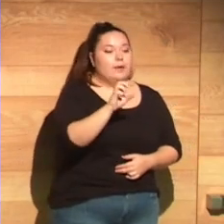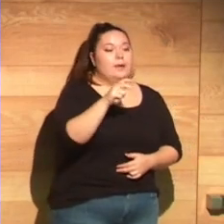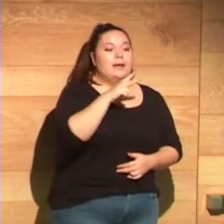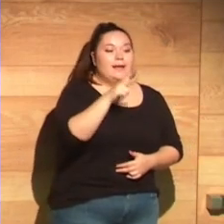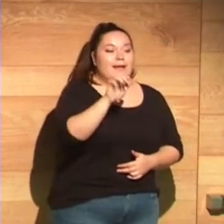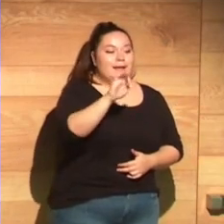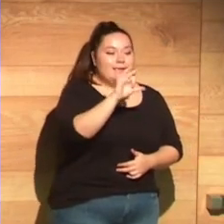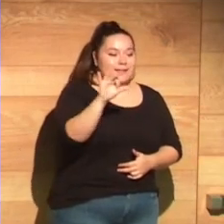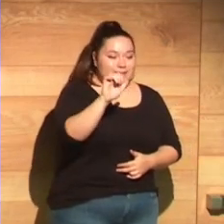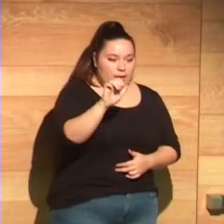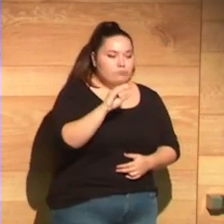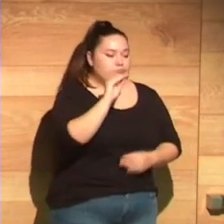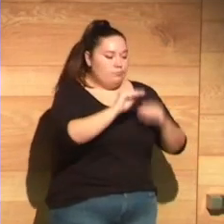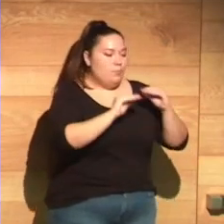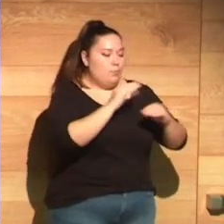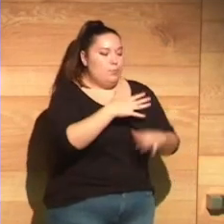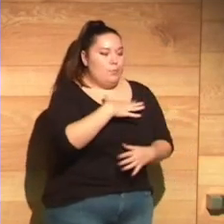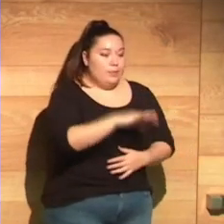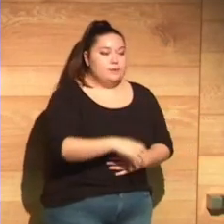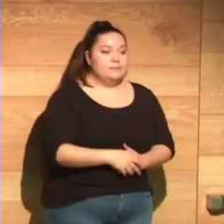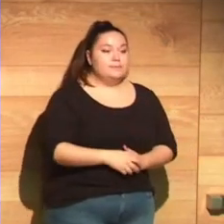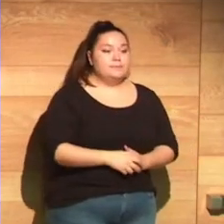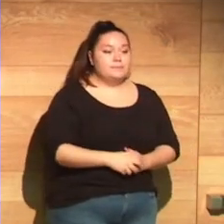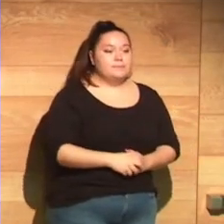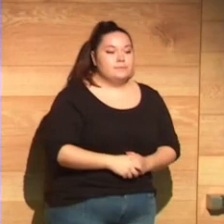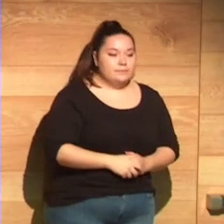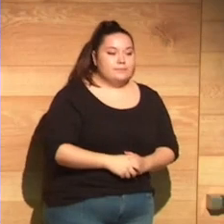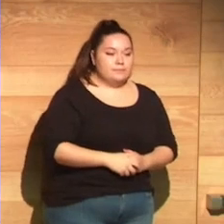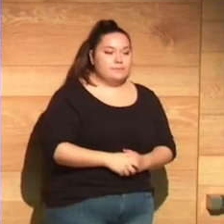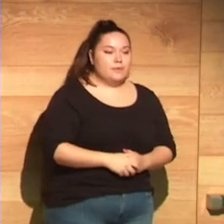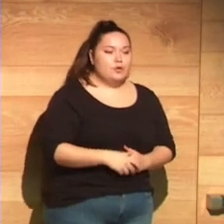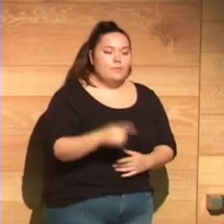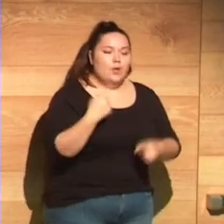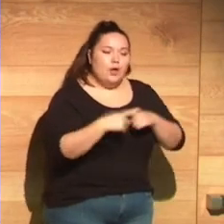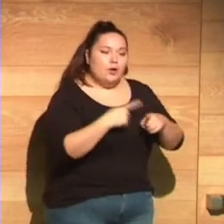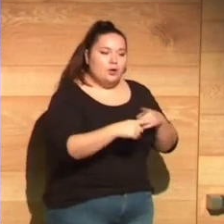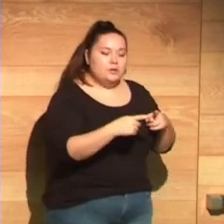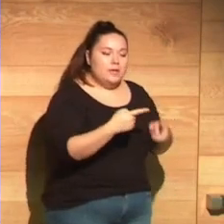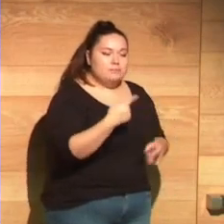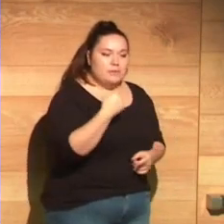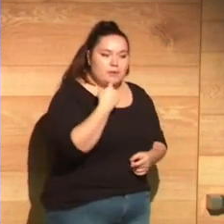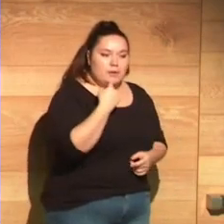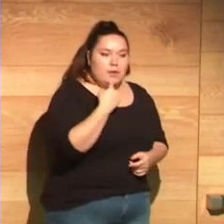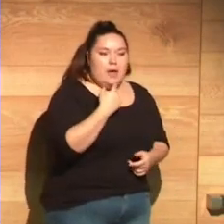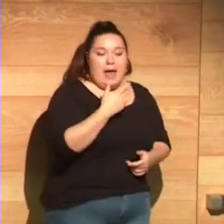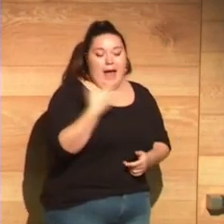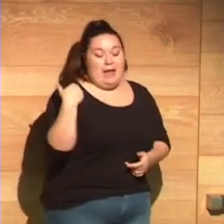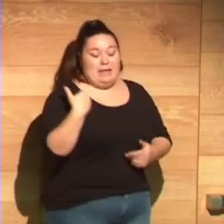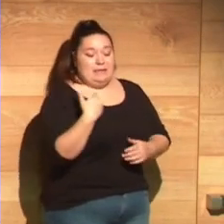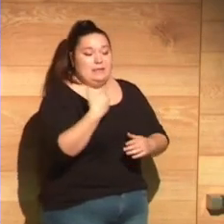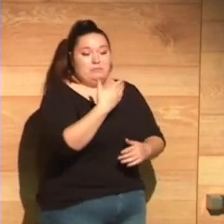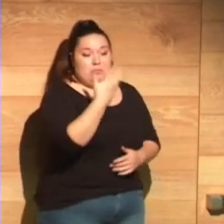Marilyn por Gese, o sea que animaros, que hay muchas cosas que preguntarle a este torbellino. Y a mí me gustaría